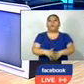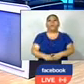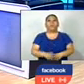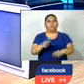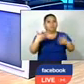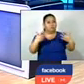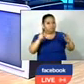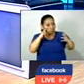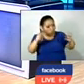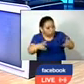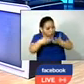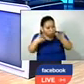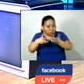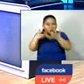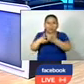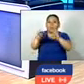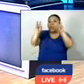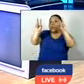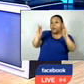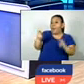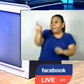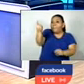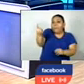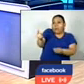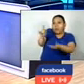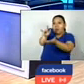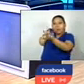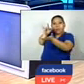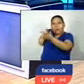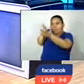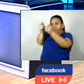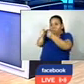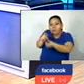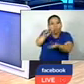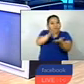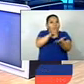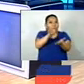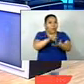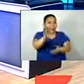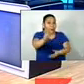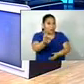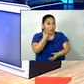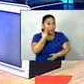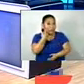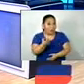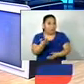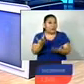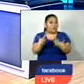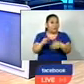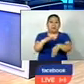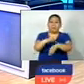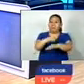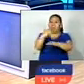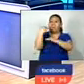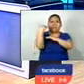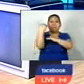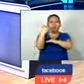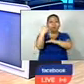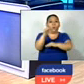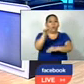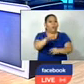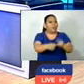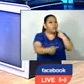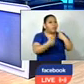investigaciones que realiza de los casos de presunto enriquecimiento ilícito. Escuche bien porque varios de estos están por prescribir. Hoy